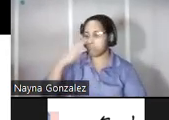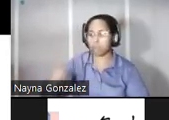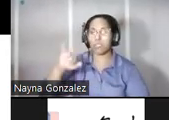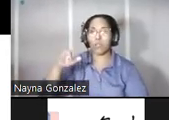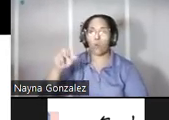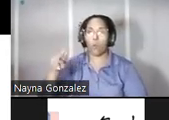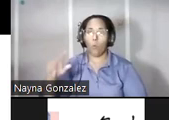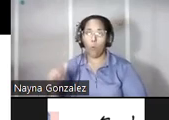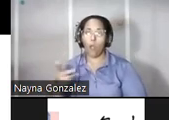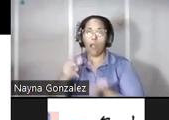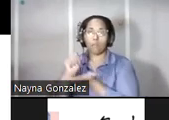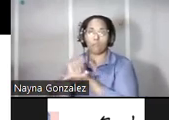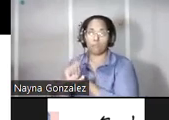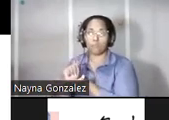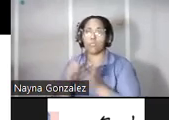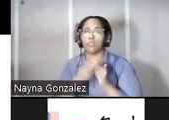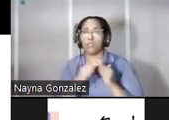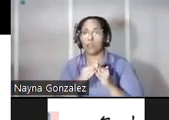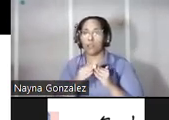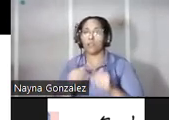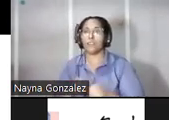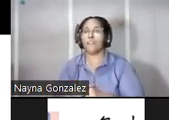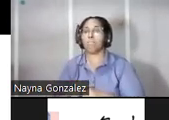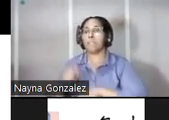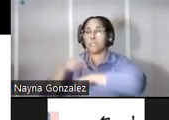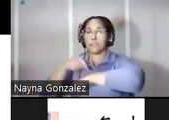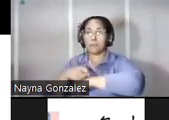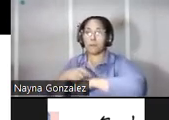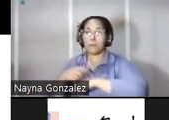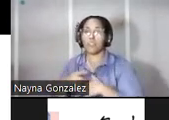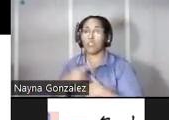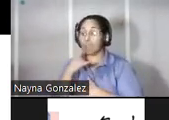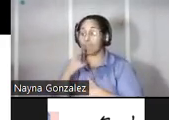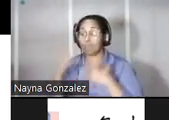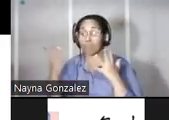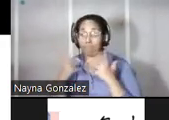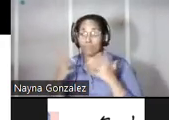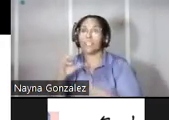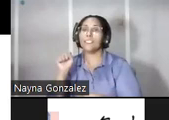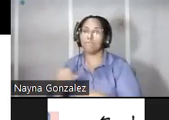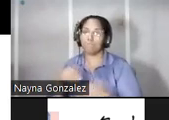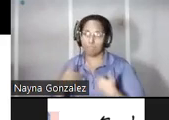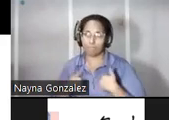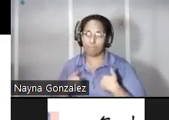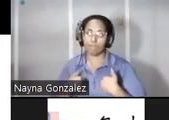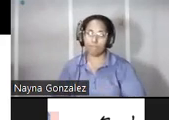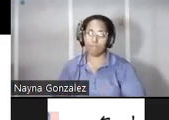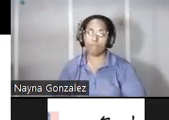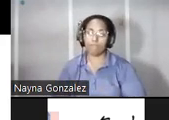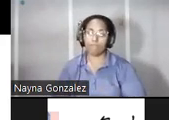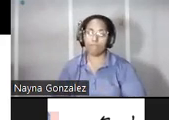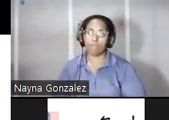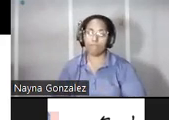recibía algún tratamiento a domicilio, pues para esa época se indicaba que el mismo existía.